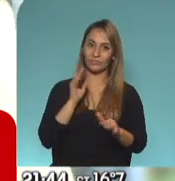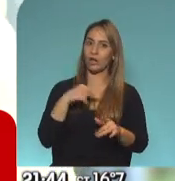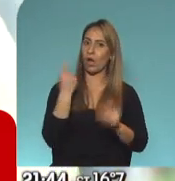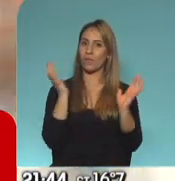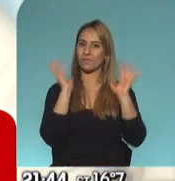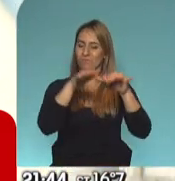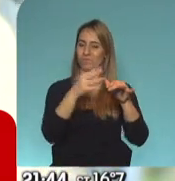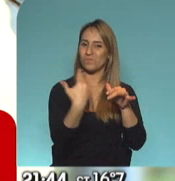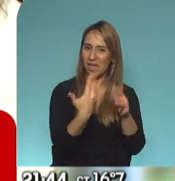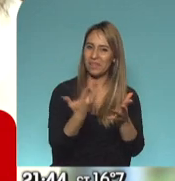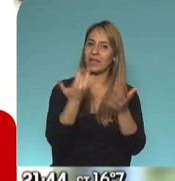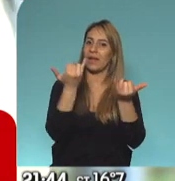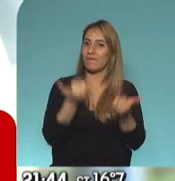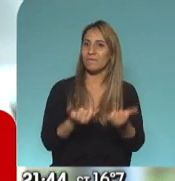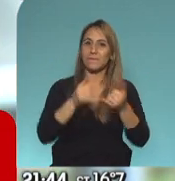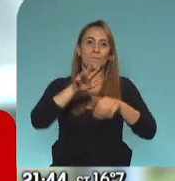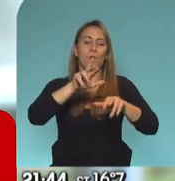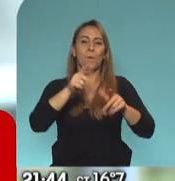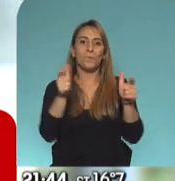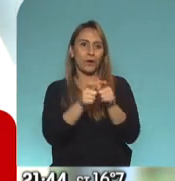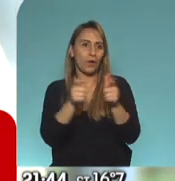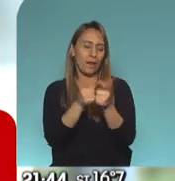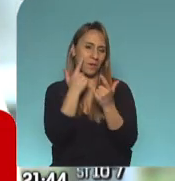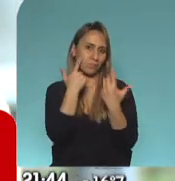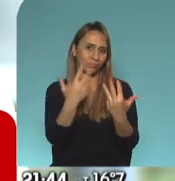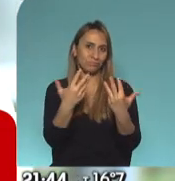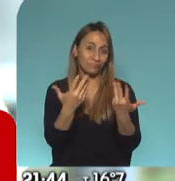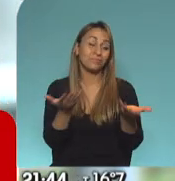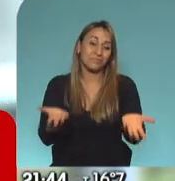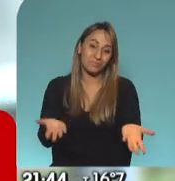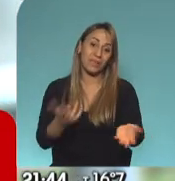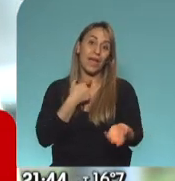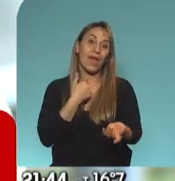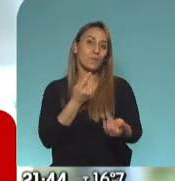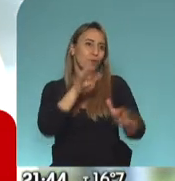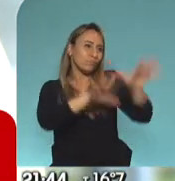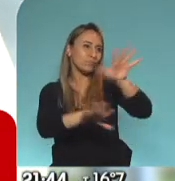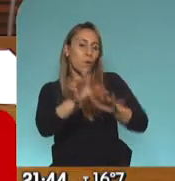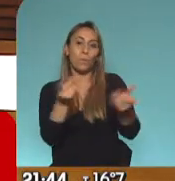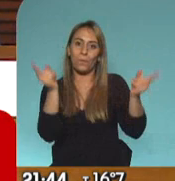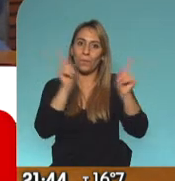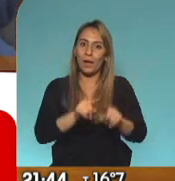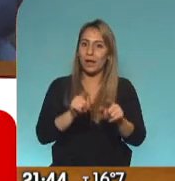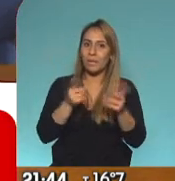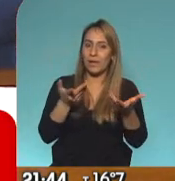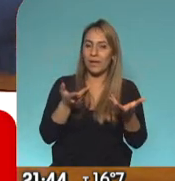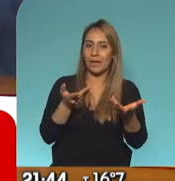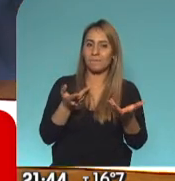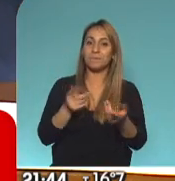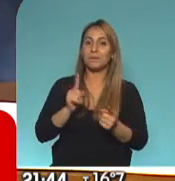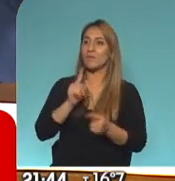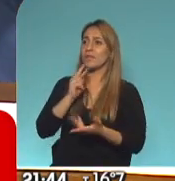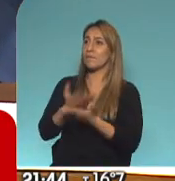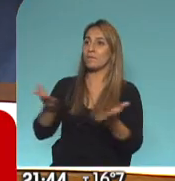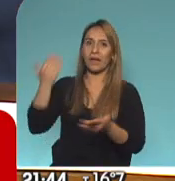allí, se hacían programas históricos, ¿no es cierto? La verdad que queremos devolverle a la televisión pública algo del brillo